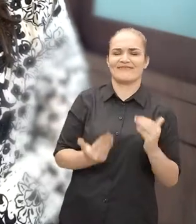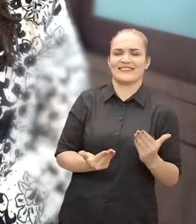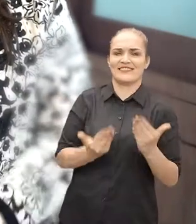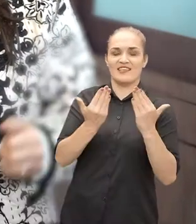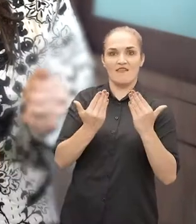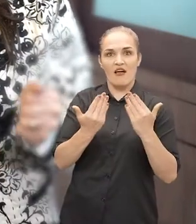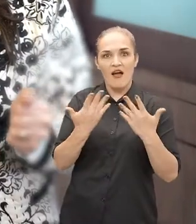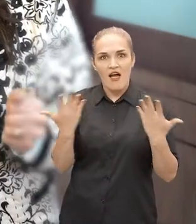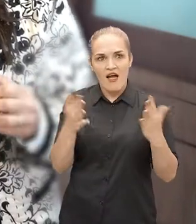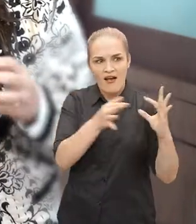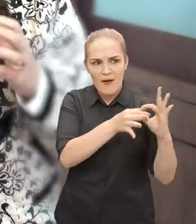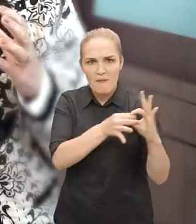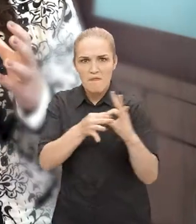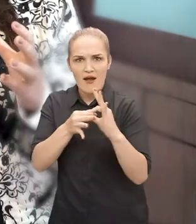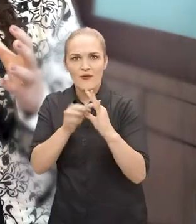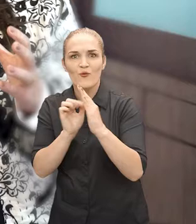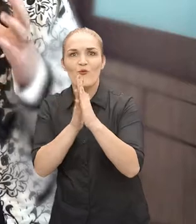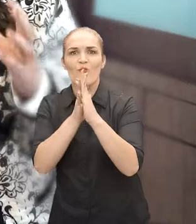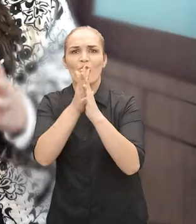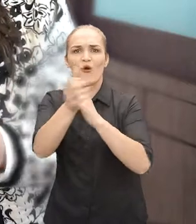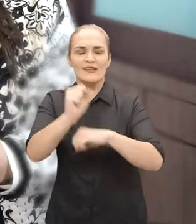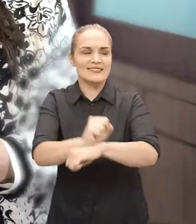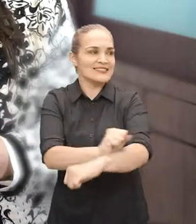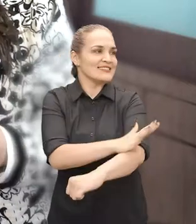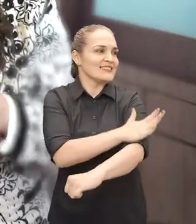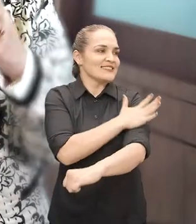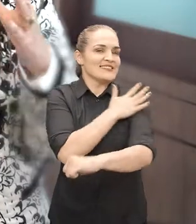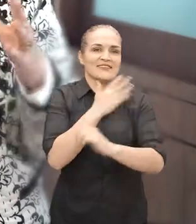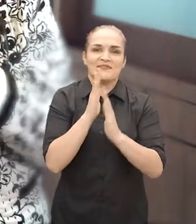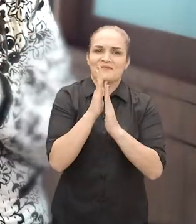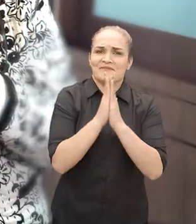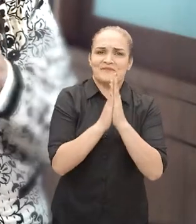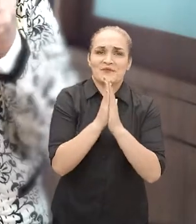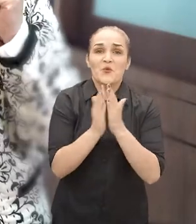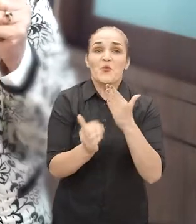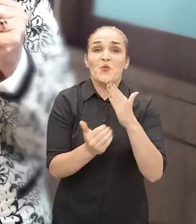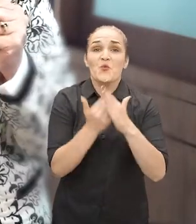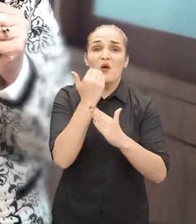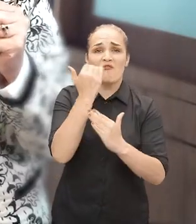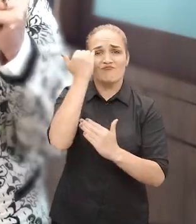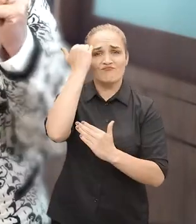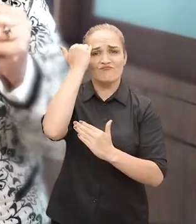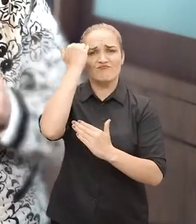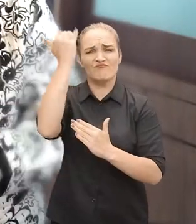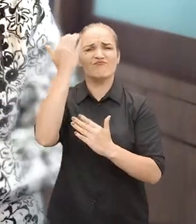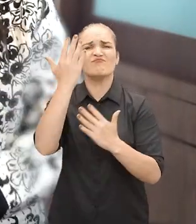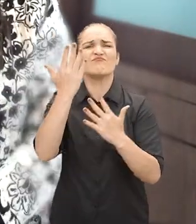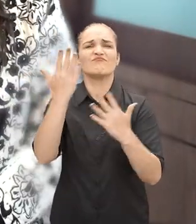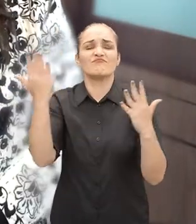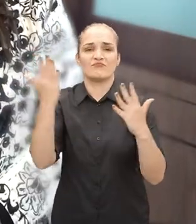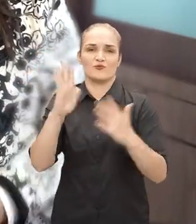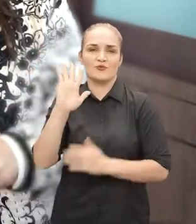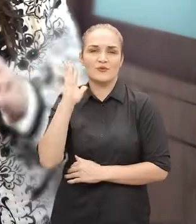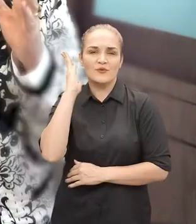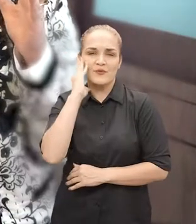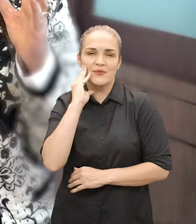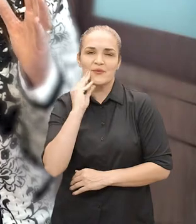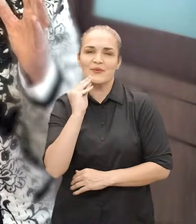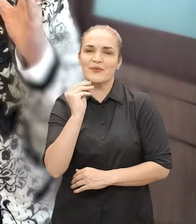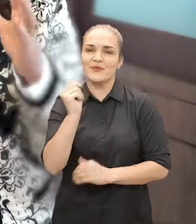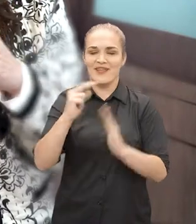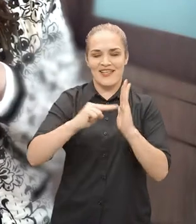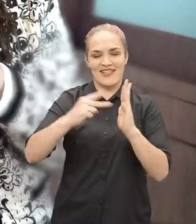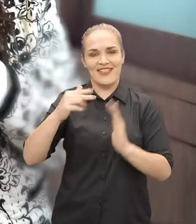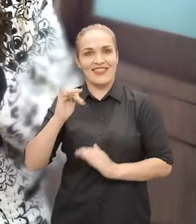tecnología. Por eso me emociona y me apasiona contarles que lanzamos Consentido TIC, una